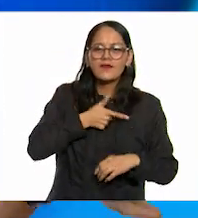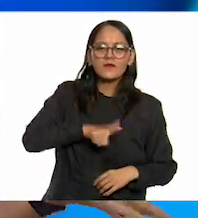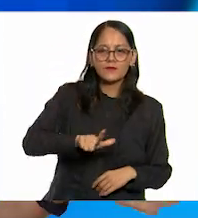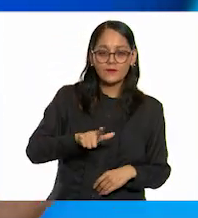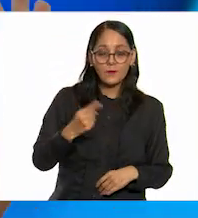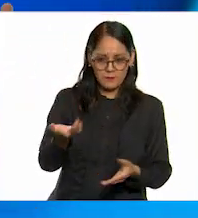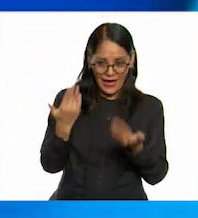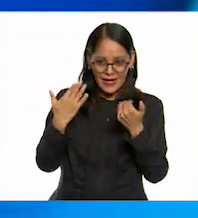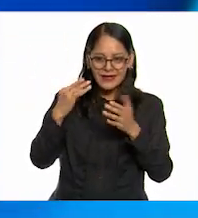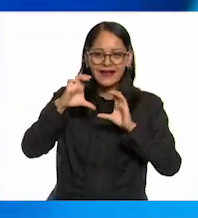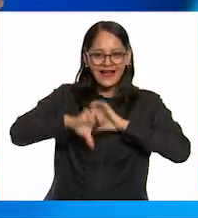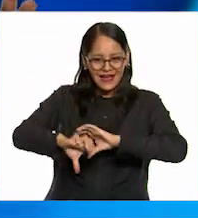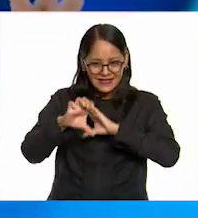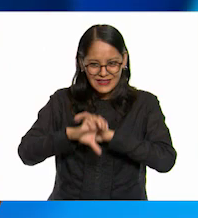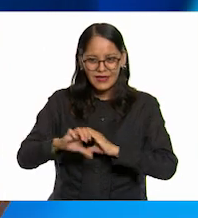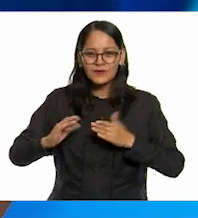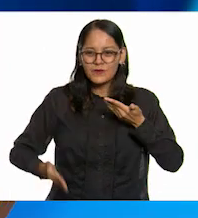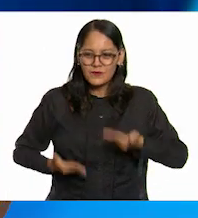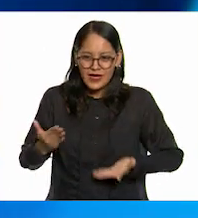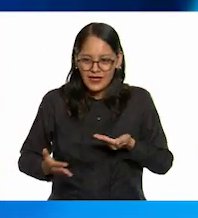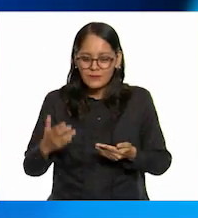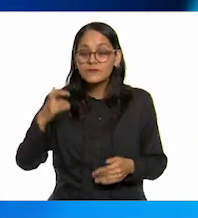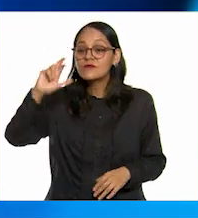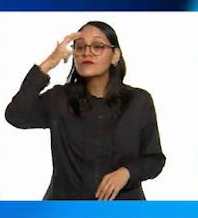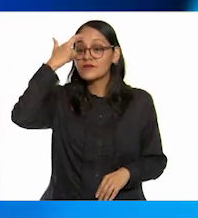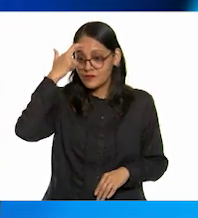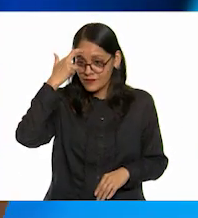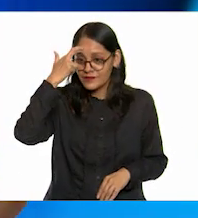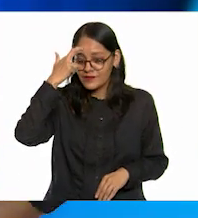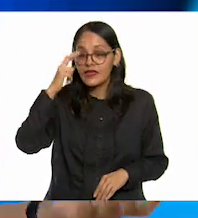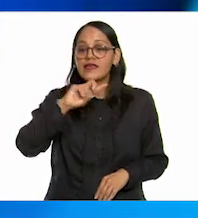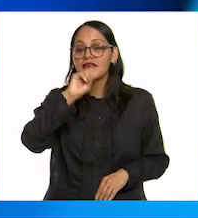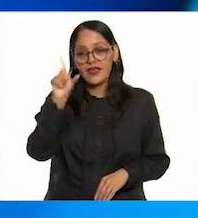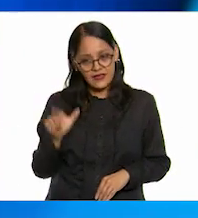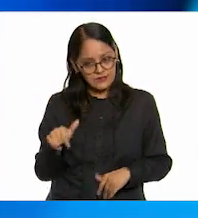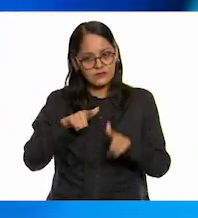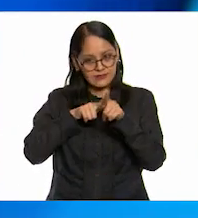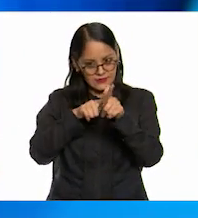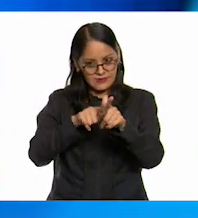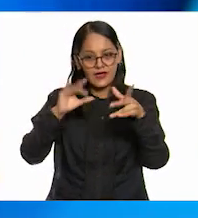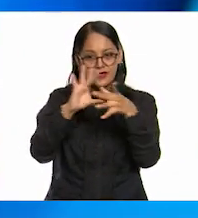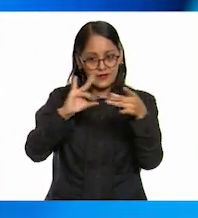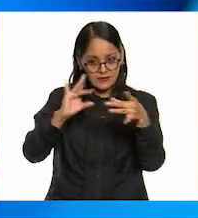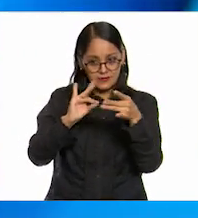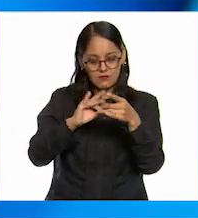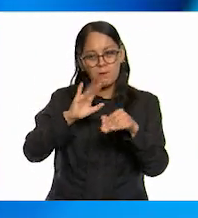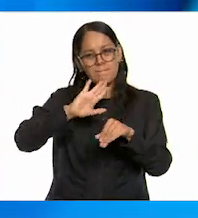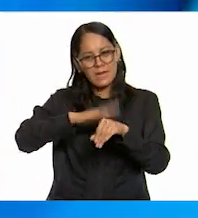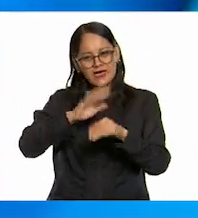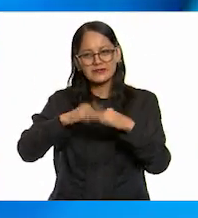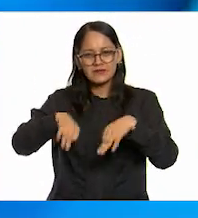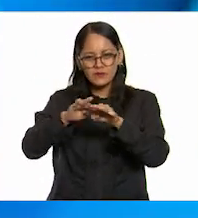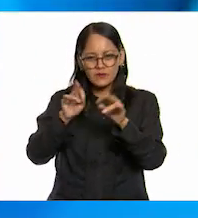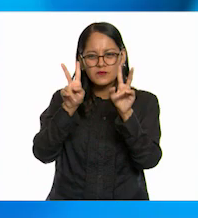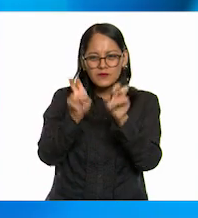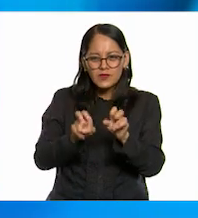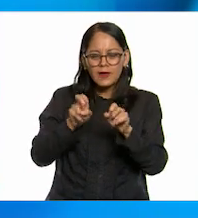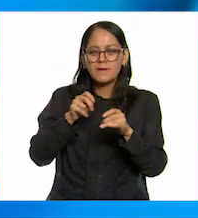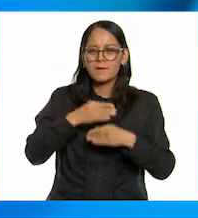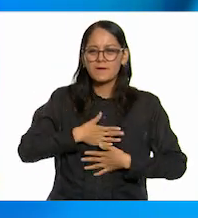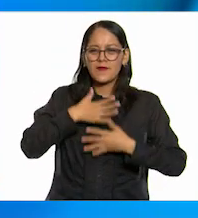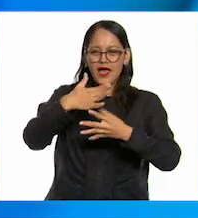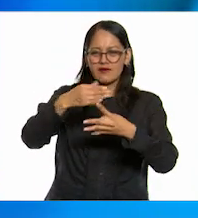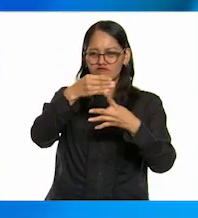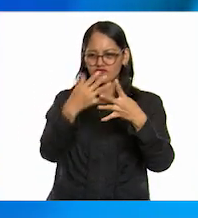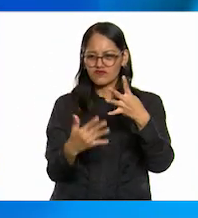cantamos, bailamos y recordamos la canción y después continúo explicándote otra parte importante sobre la familia de